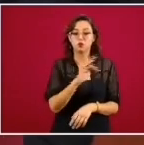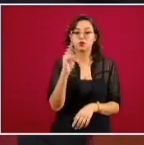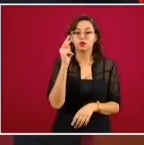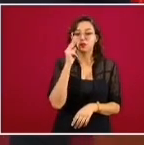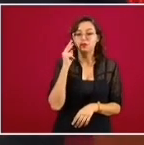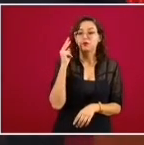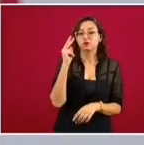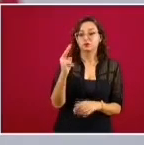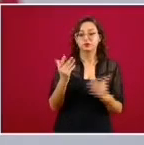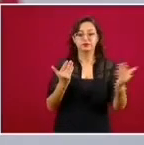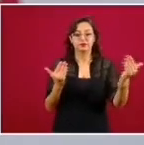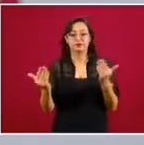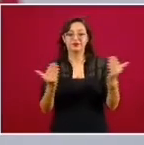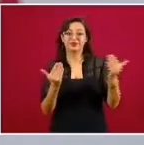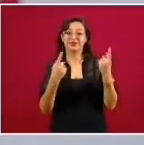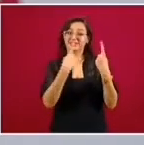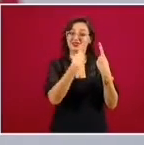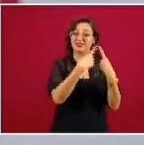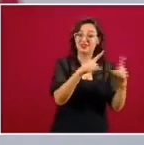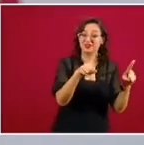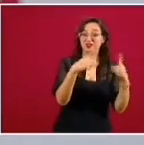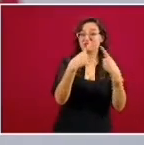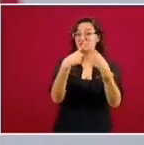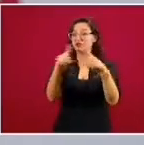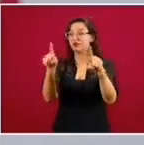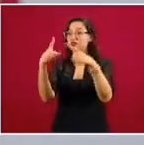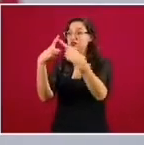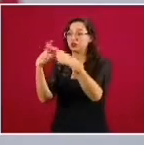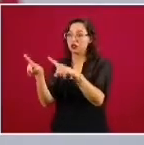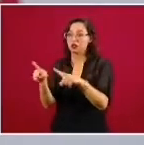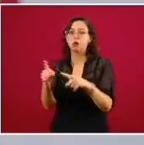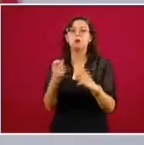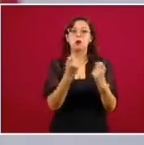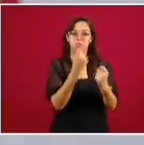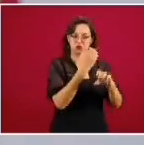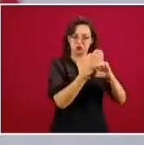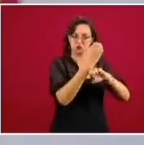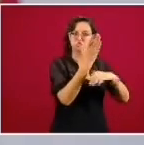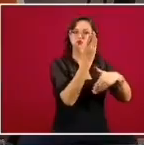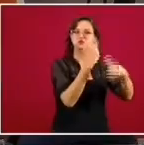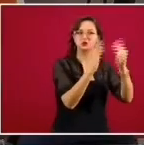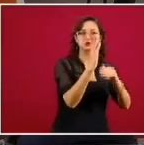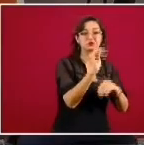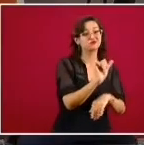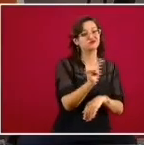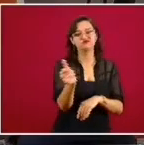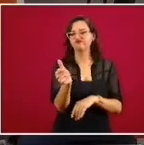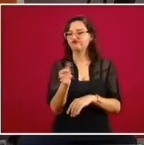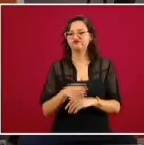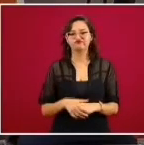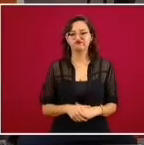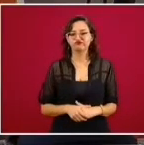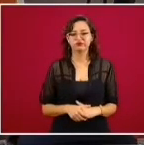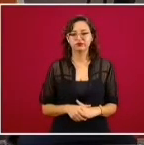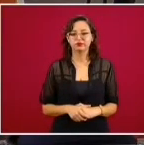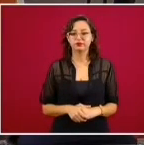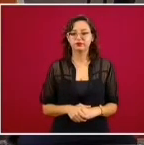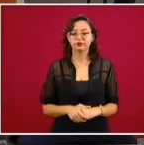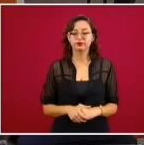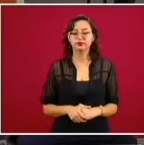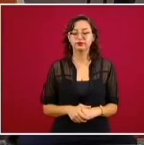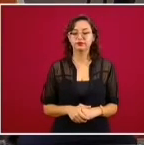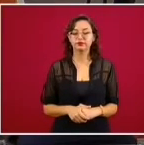importantes diferencias de las predicciones, del éxito de las medidas de mitigación. Esto nos lleva